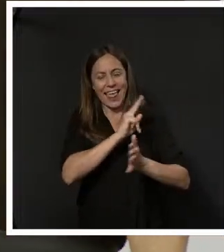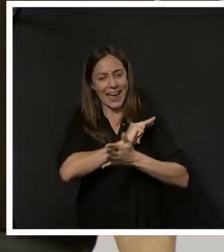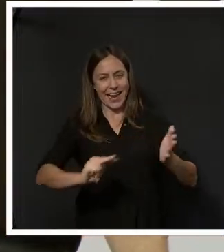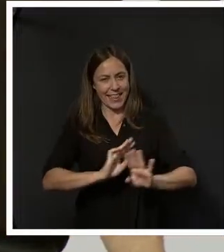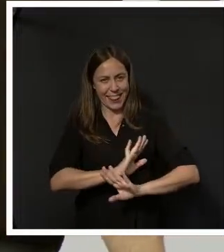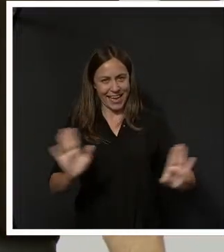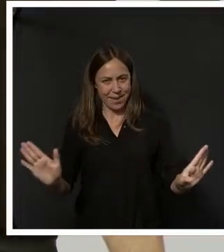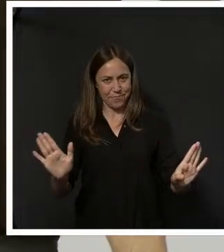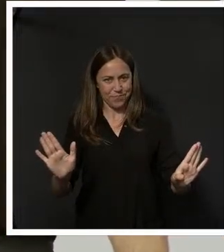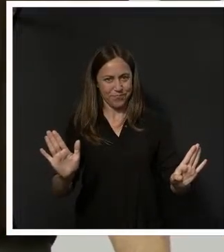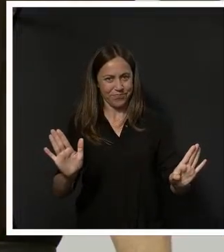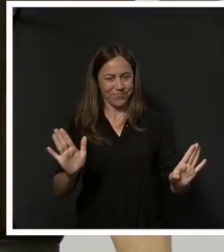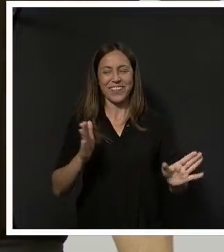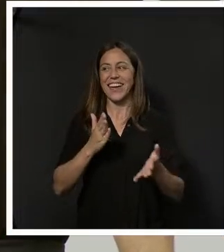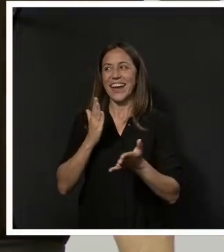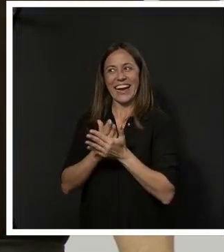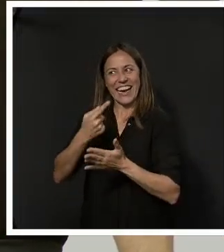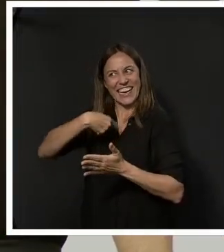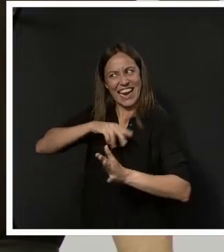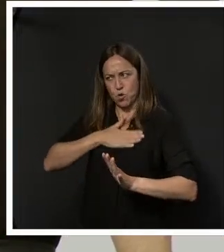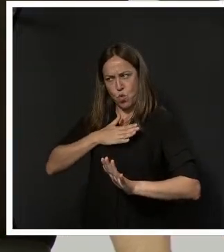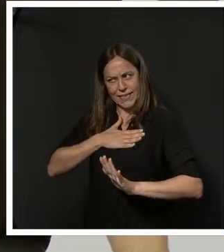materia prima